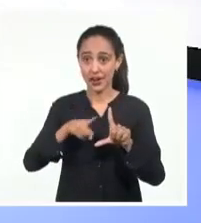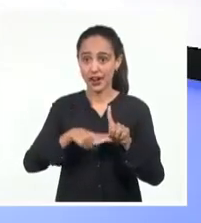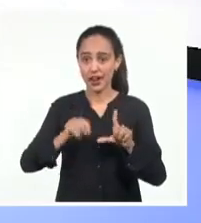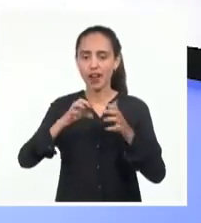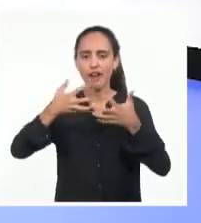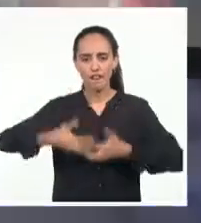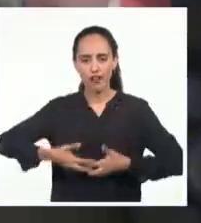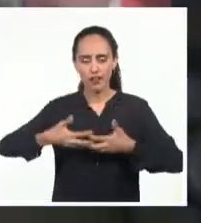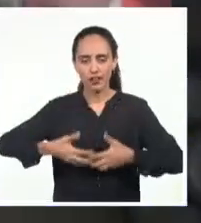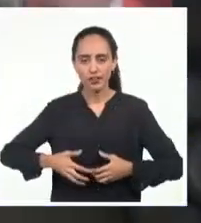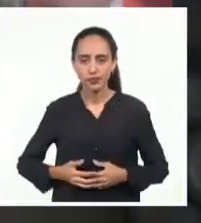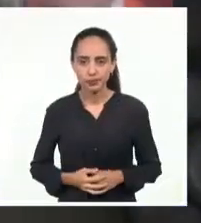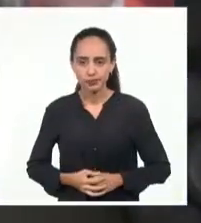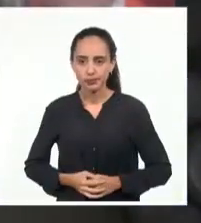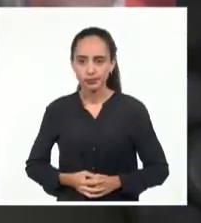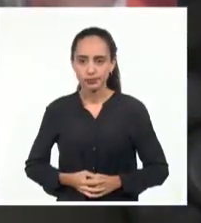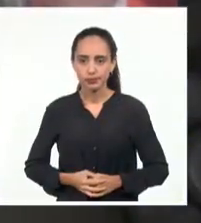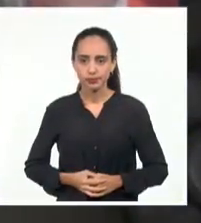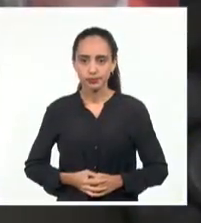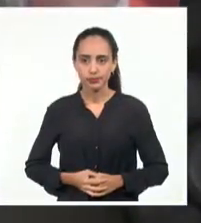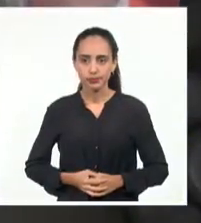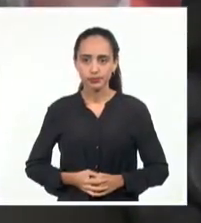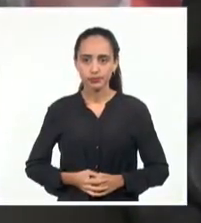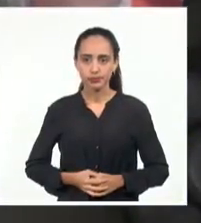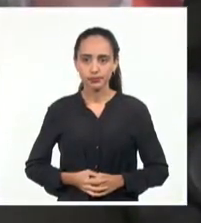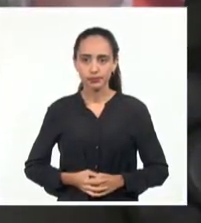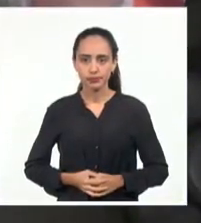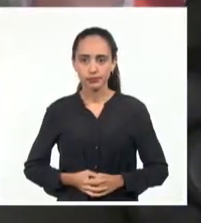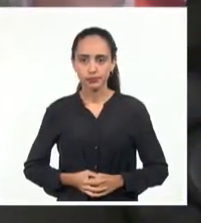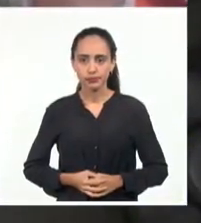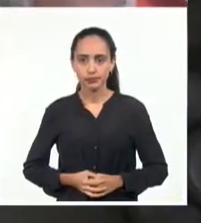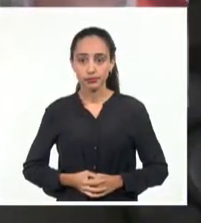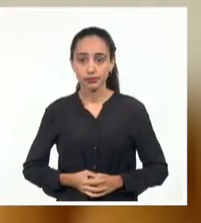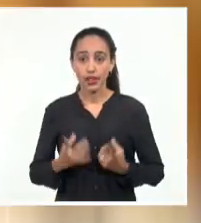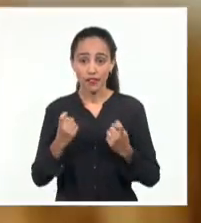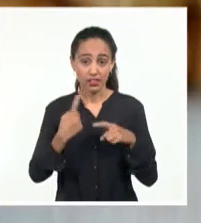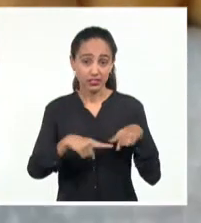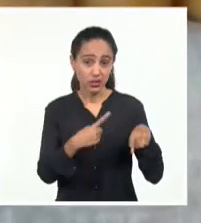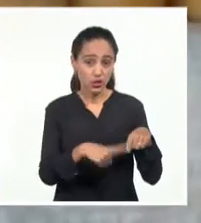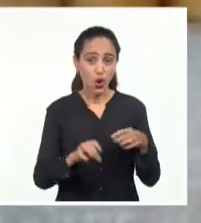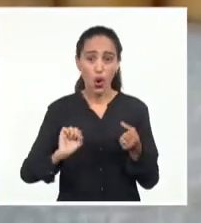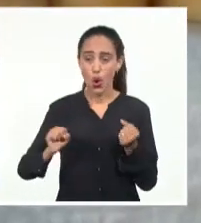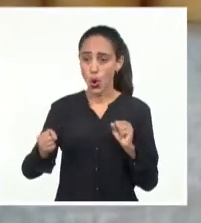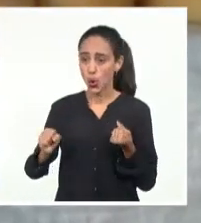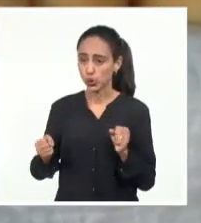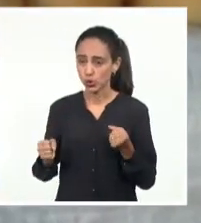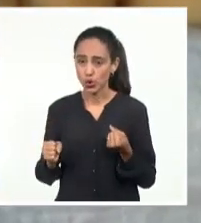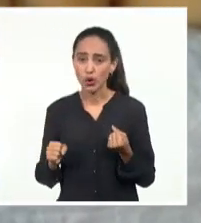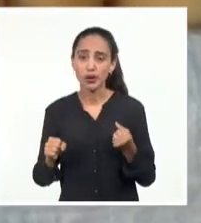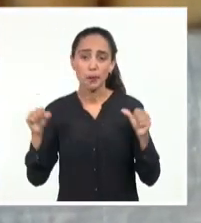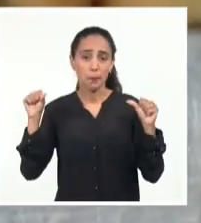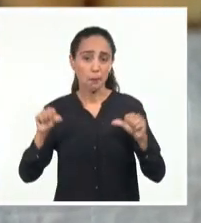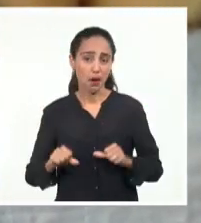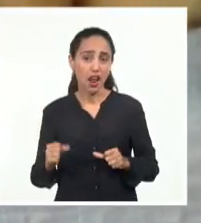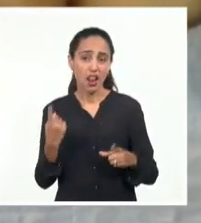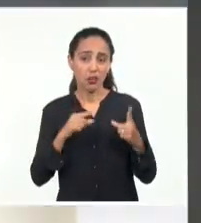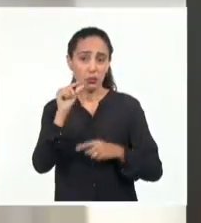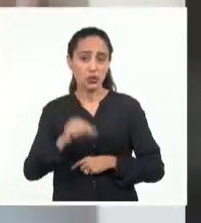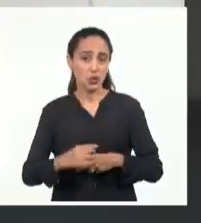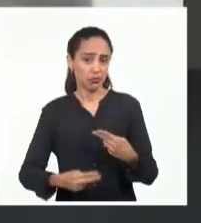la fábrica. La falta de lo indispensable, el control deficiente, la impunidad en algunos